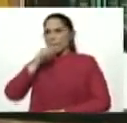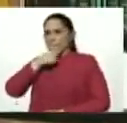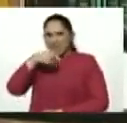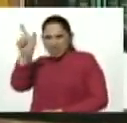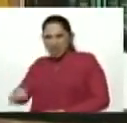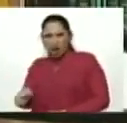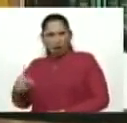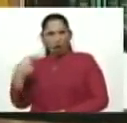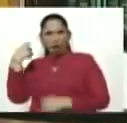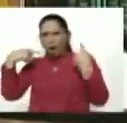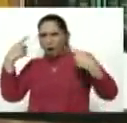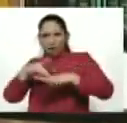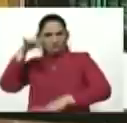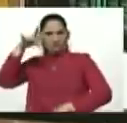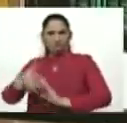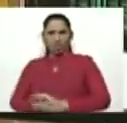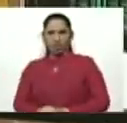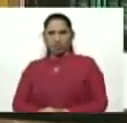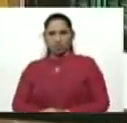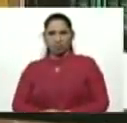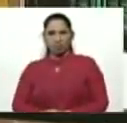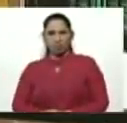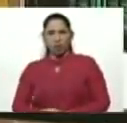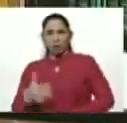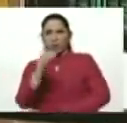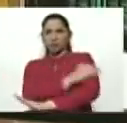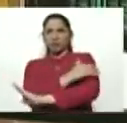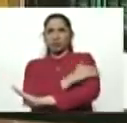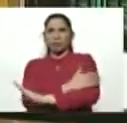loco extremista, nazi, de derecha.